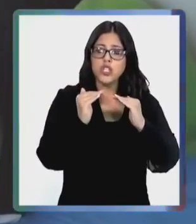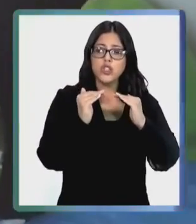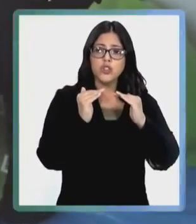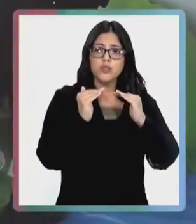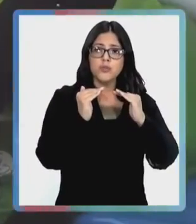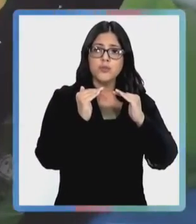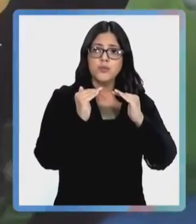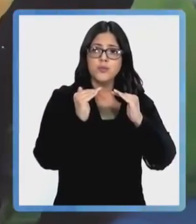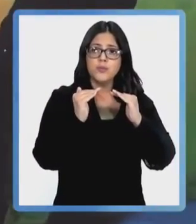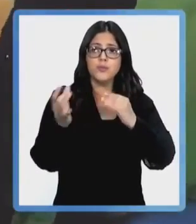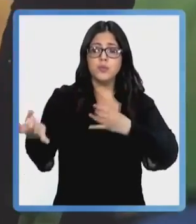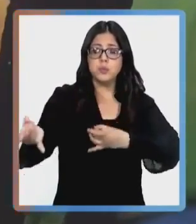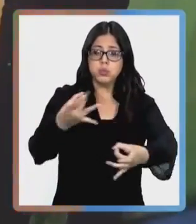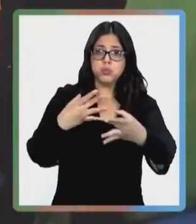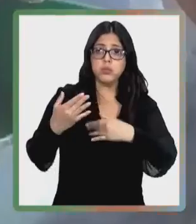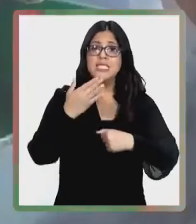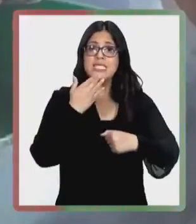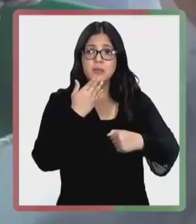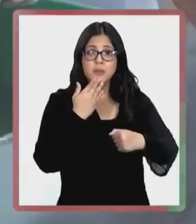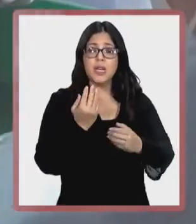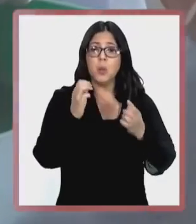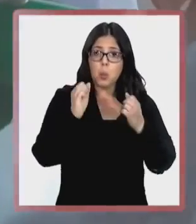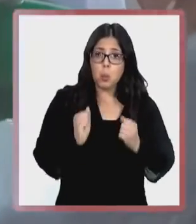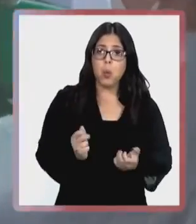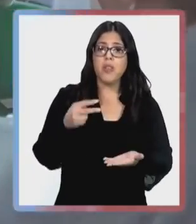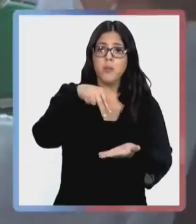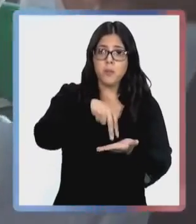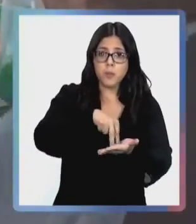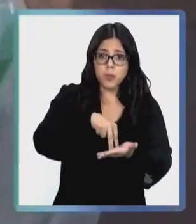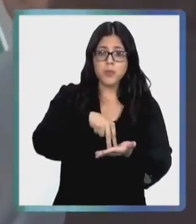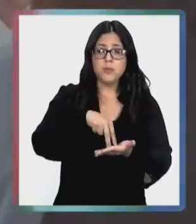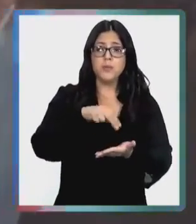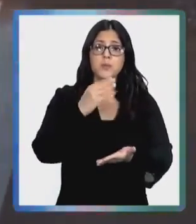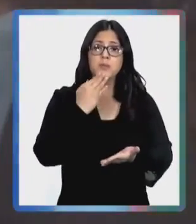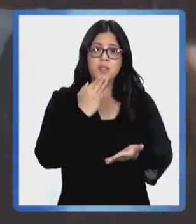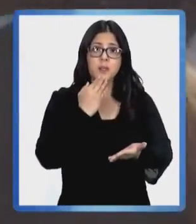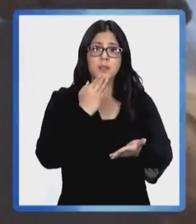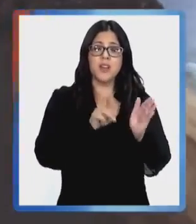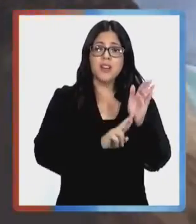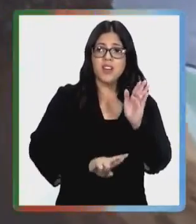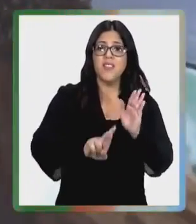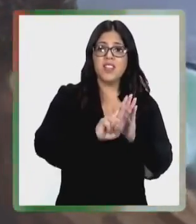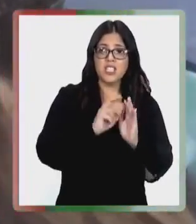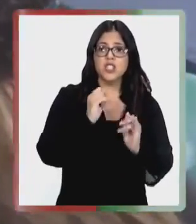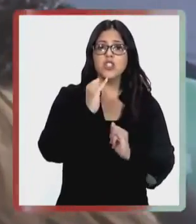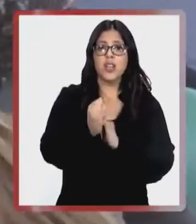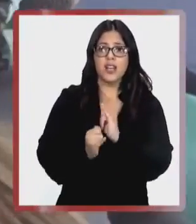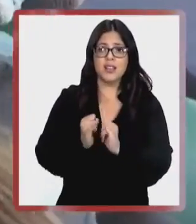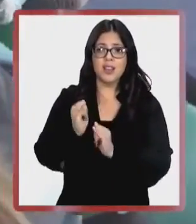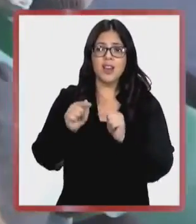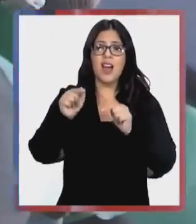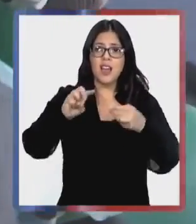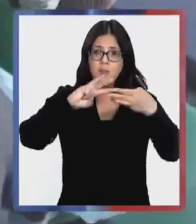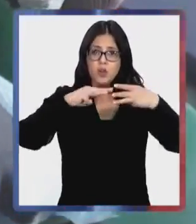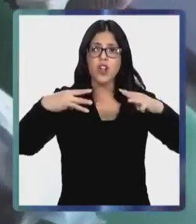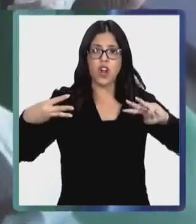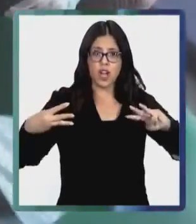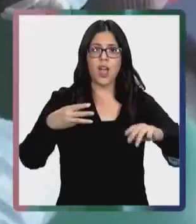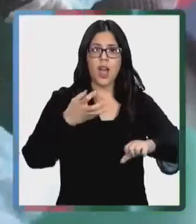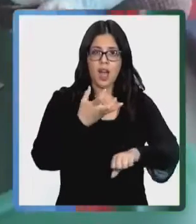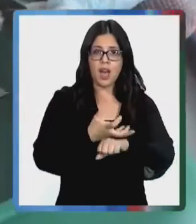derivados y tenemos una modalidad de atención que puede ser presencial, como también hay telerehabilitación, o sea, también ocupamos la metodología